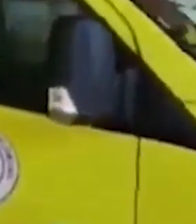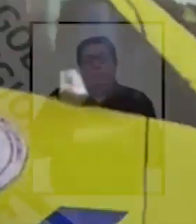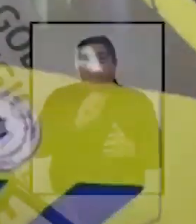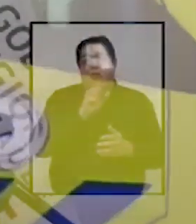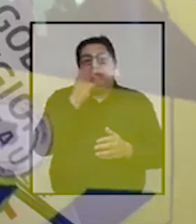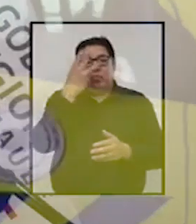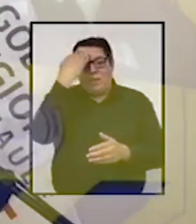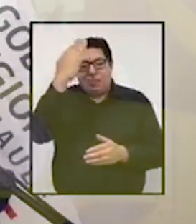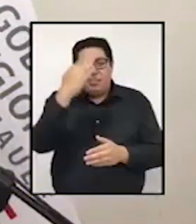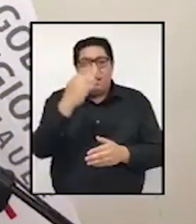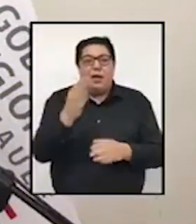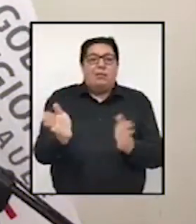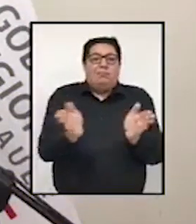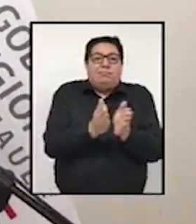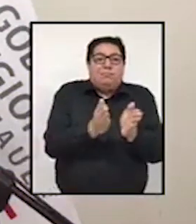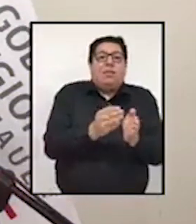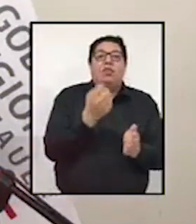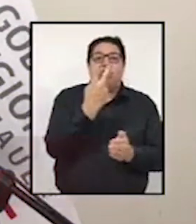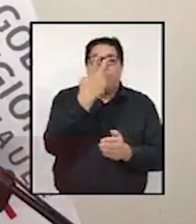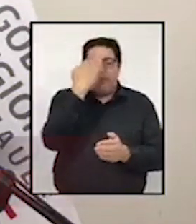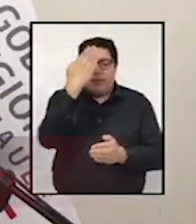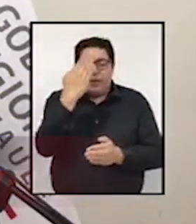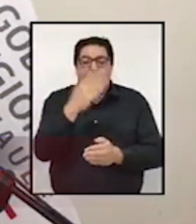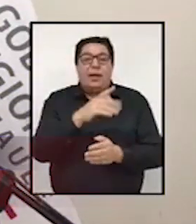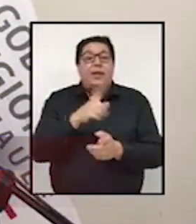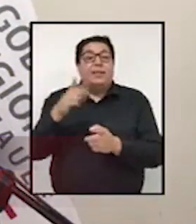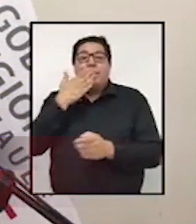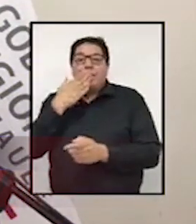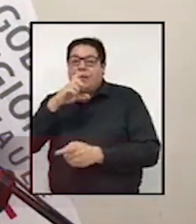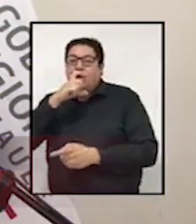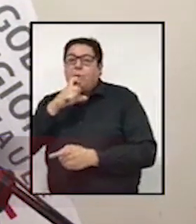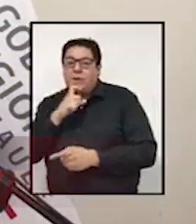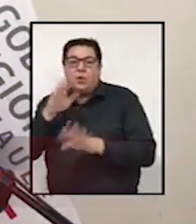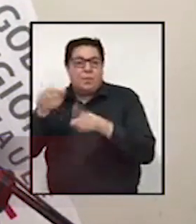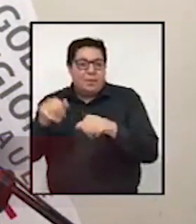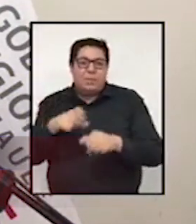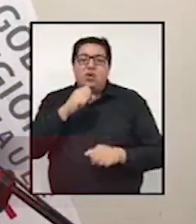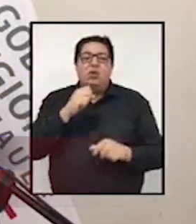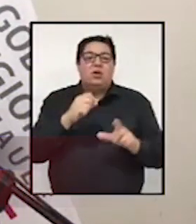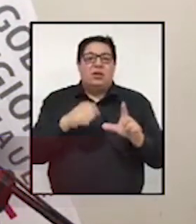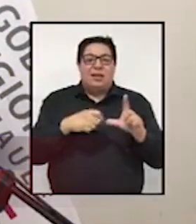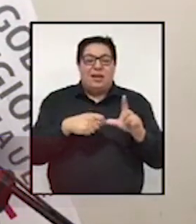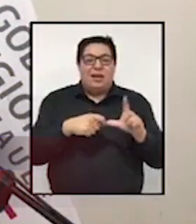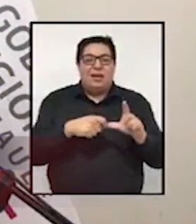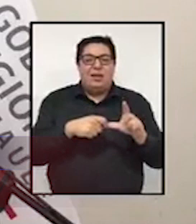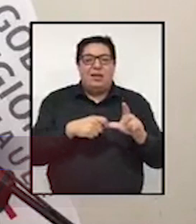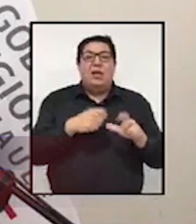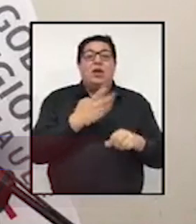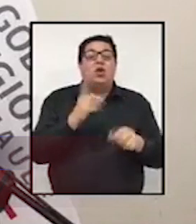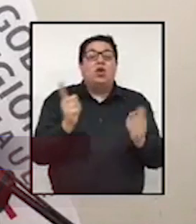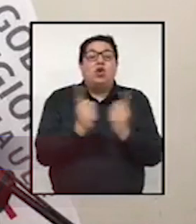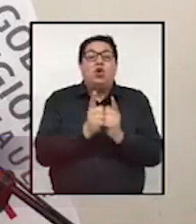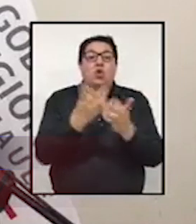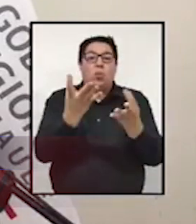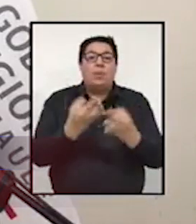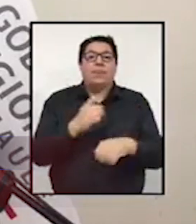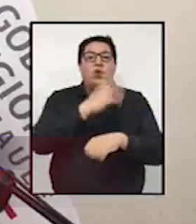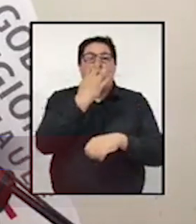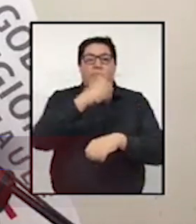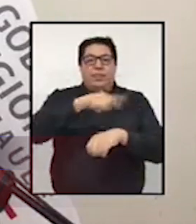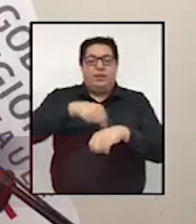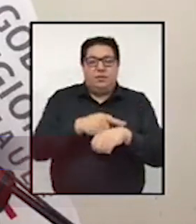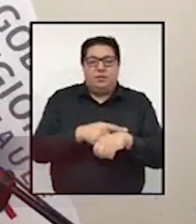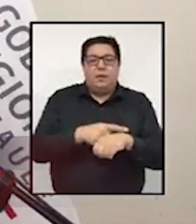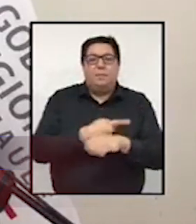entre 4 y 8 y en en curicó el in área vamos a bajar a cuatro horas y eso y eso